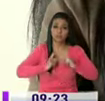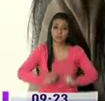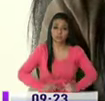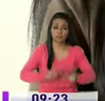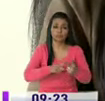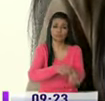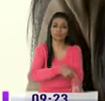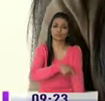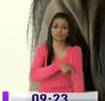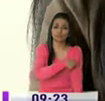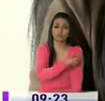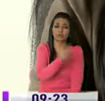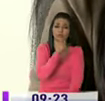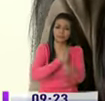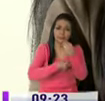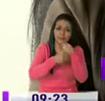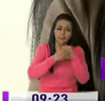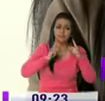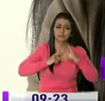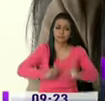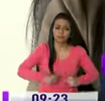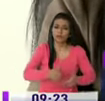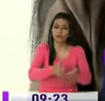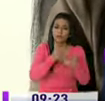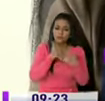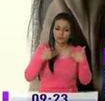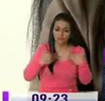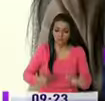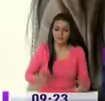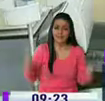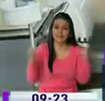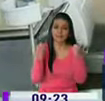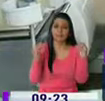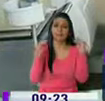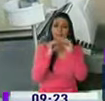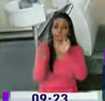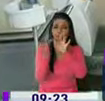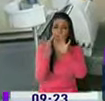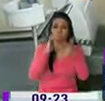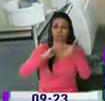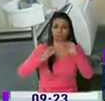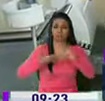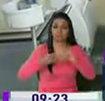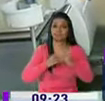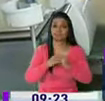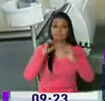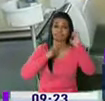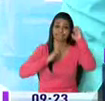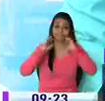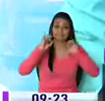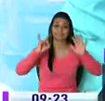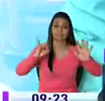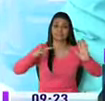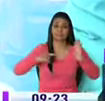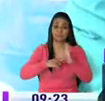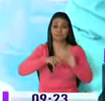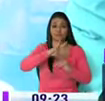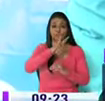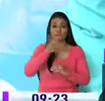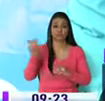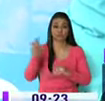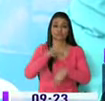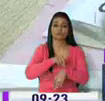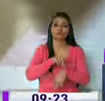vida saludables ya más cercano y más en contacto con la comunidad. La estrategia involucrará a